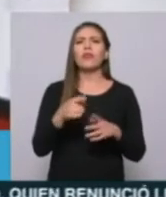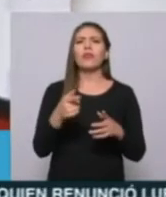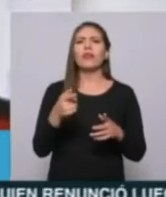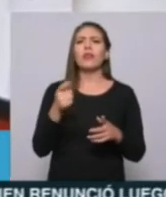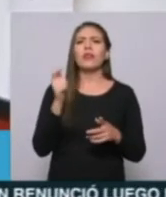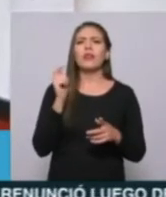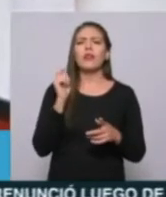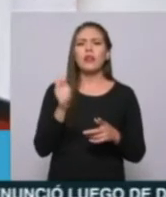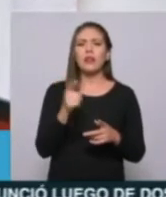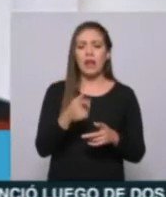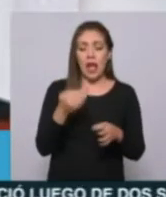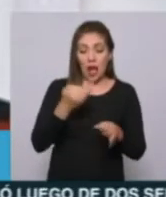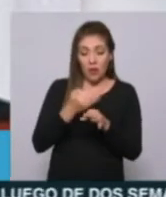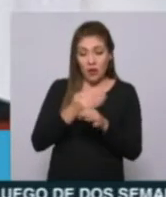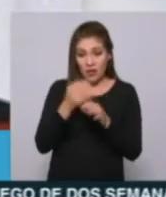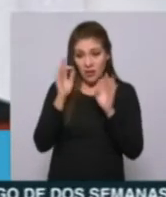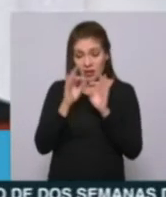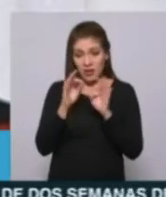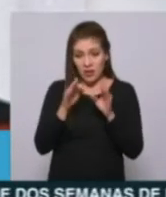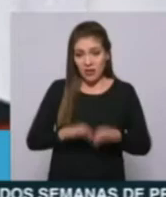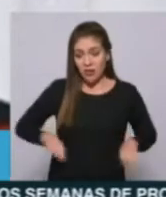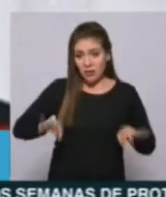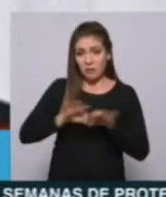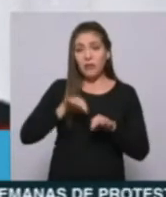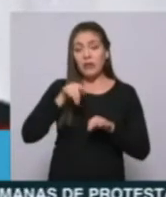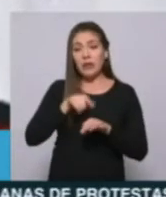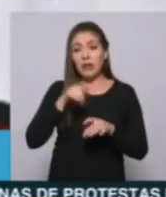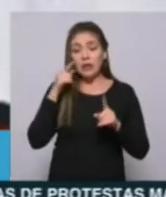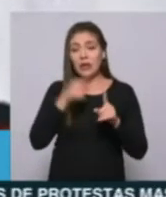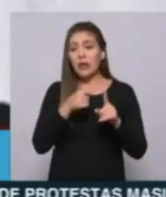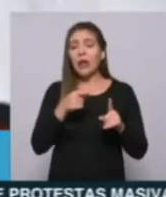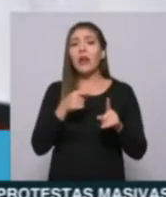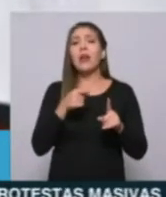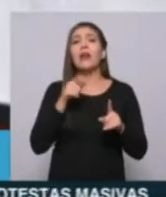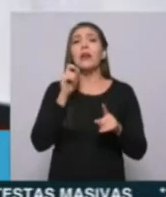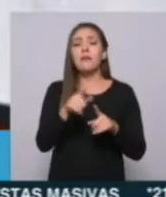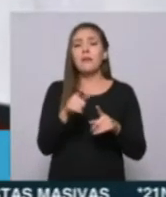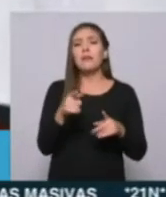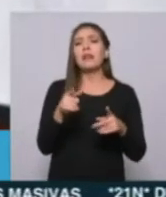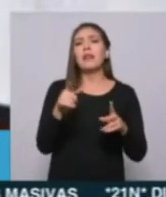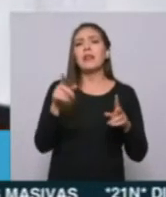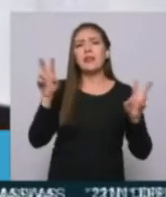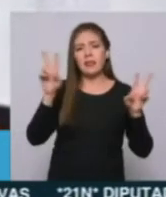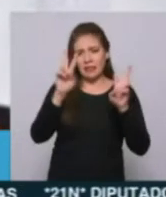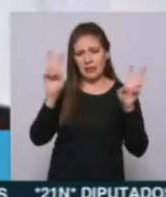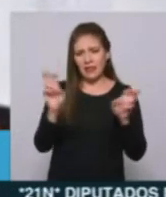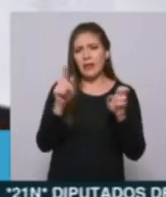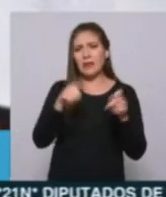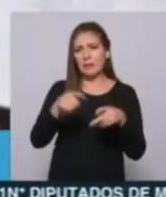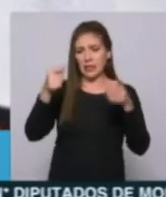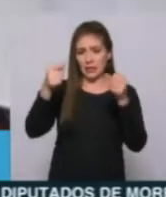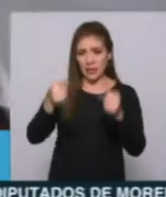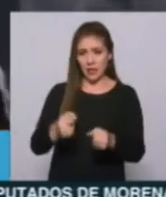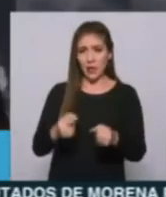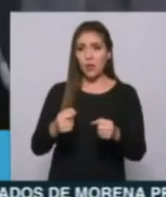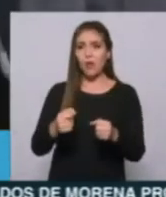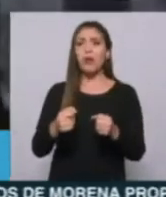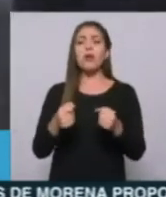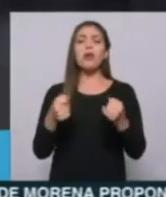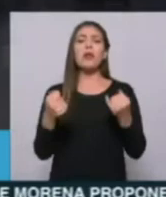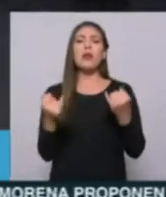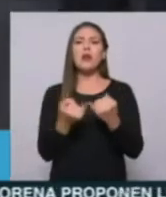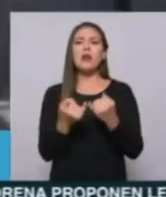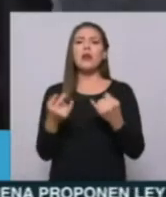ahorita, que hay relaciones, por ejemplo, en términos de seguridad, con